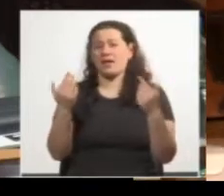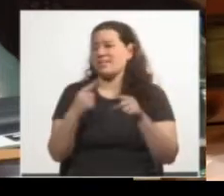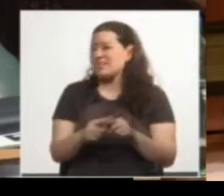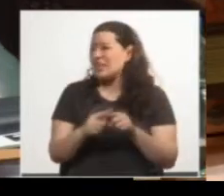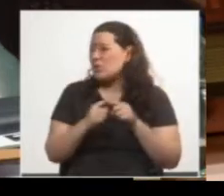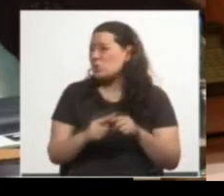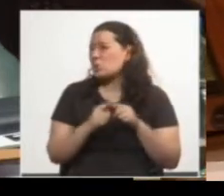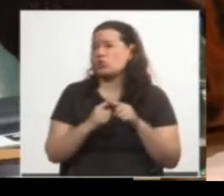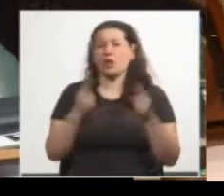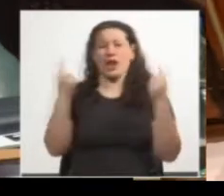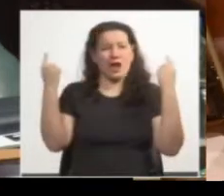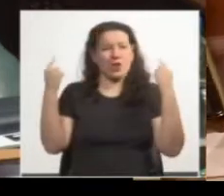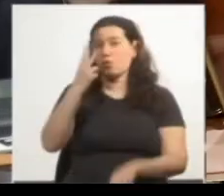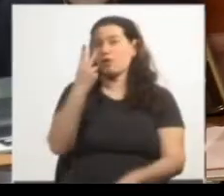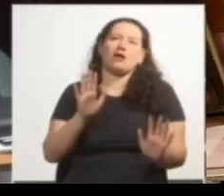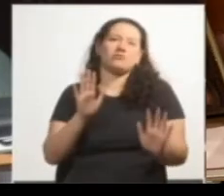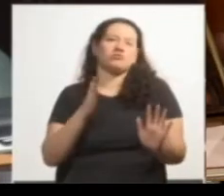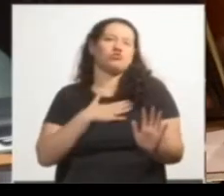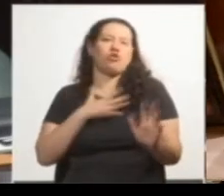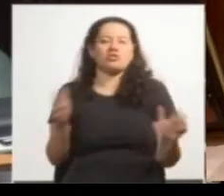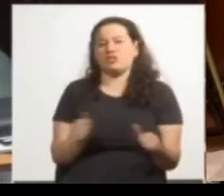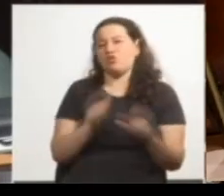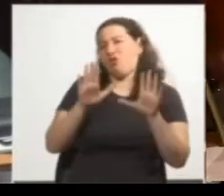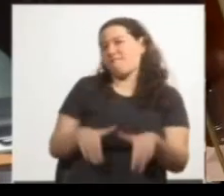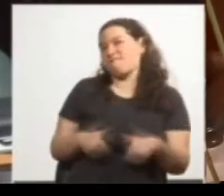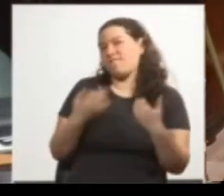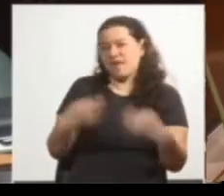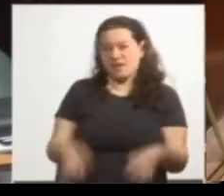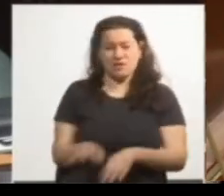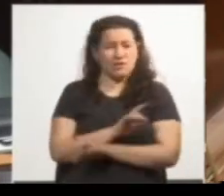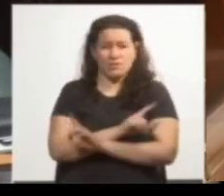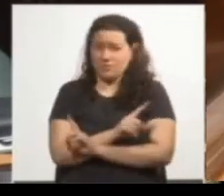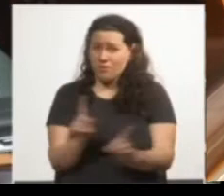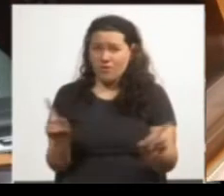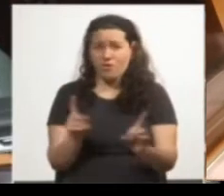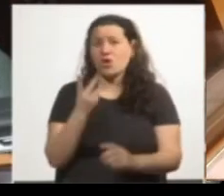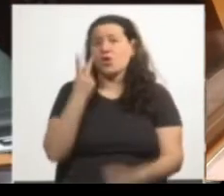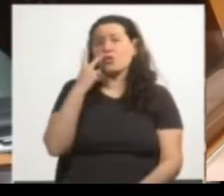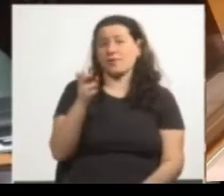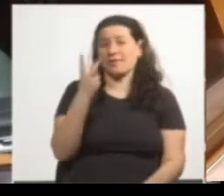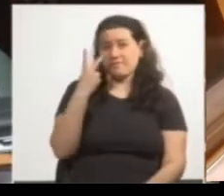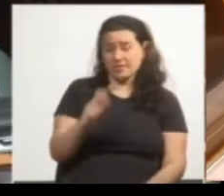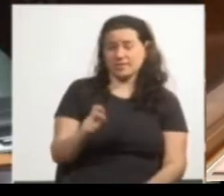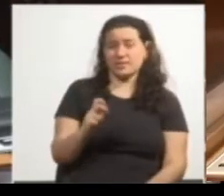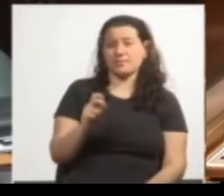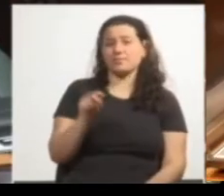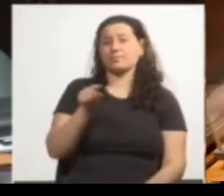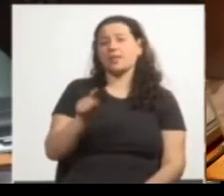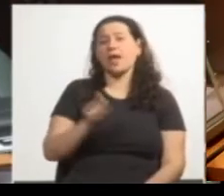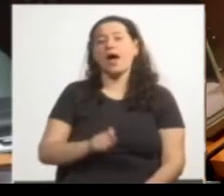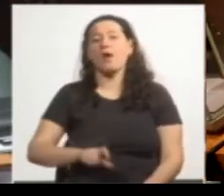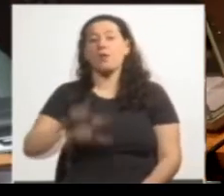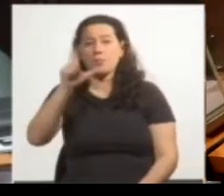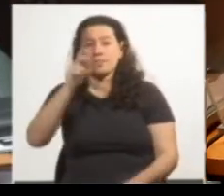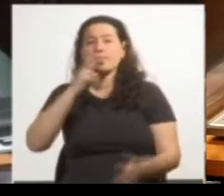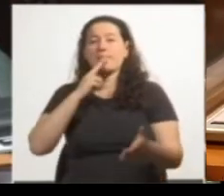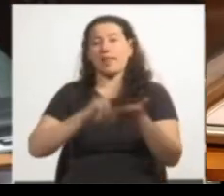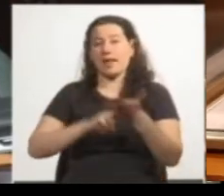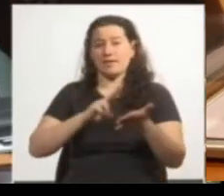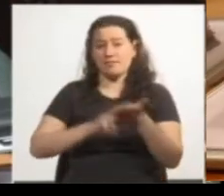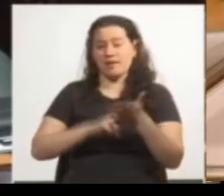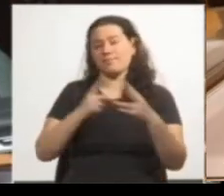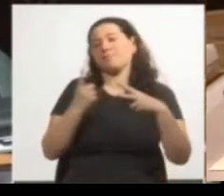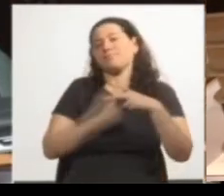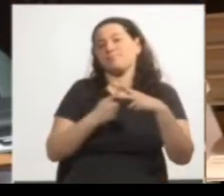argumento que se ponga arriba de la mesa lo que terminó pasando en el 2020 es que aumentaron las tarifas públicas